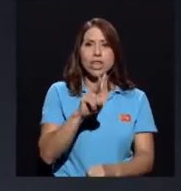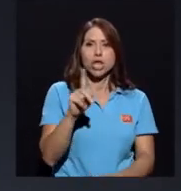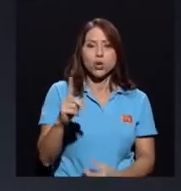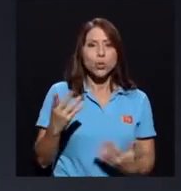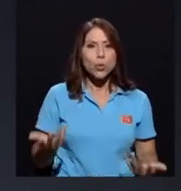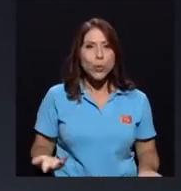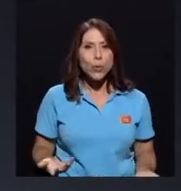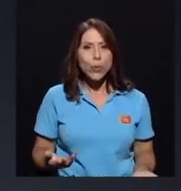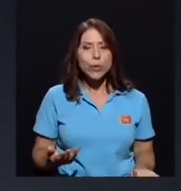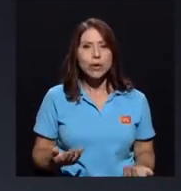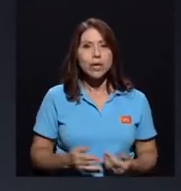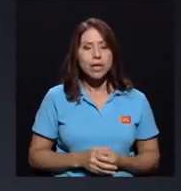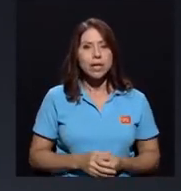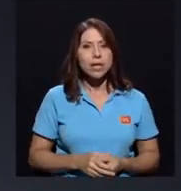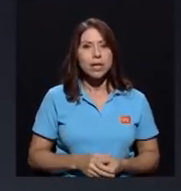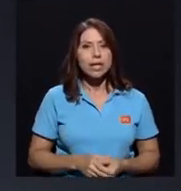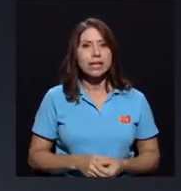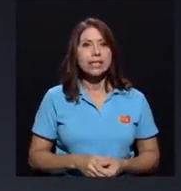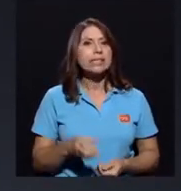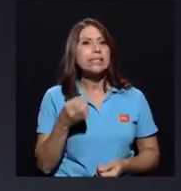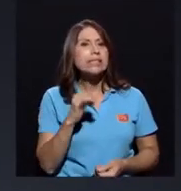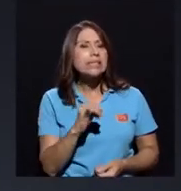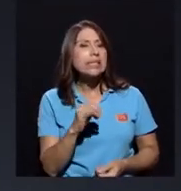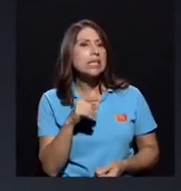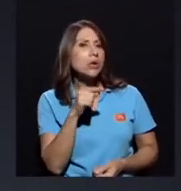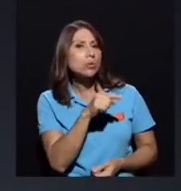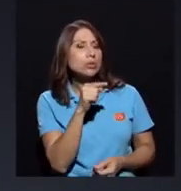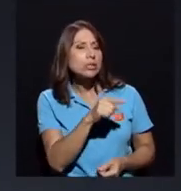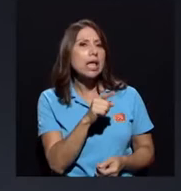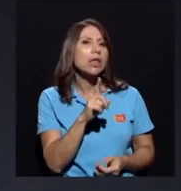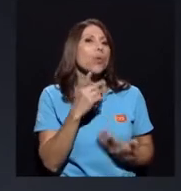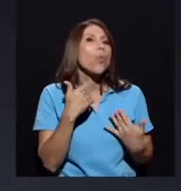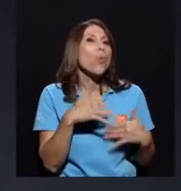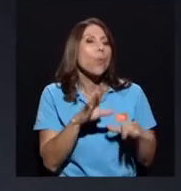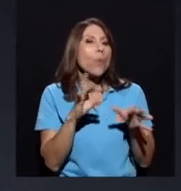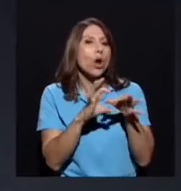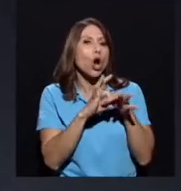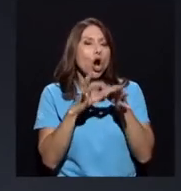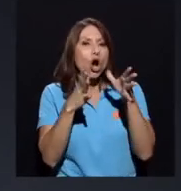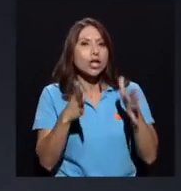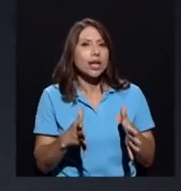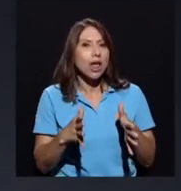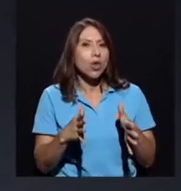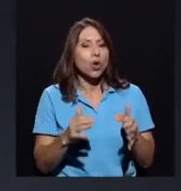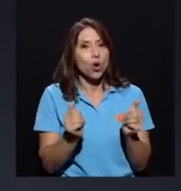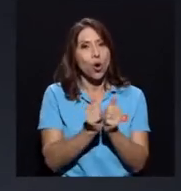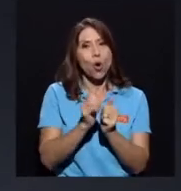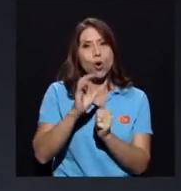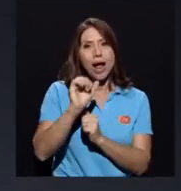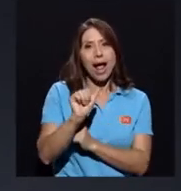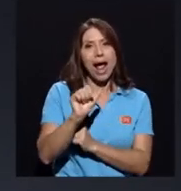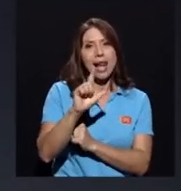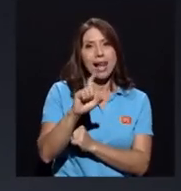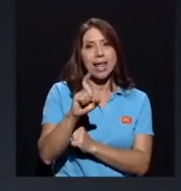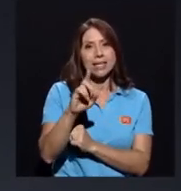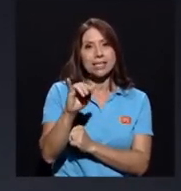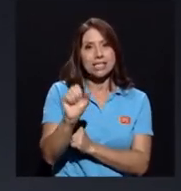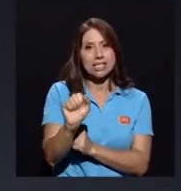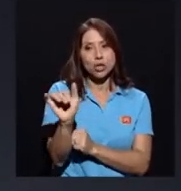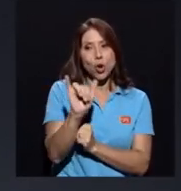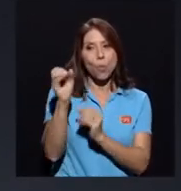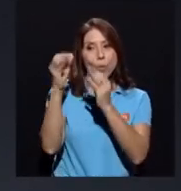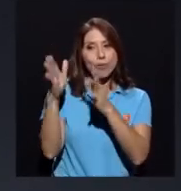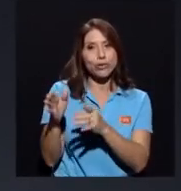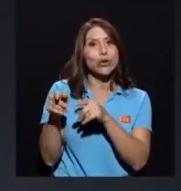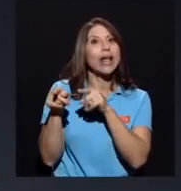si te hubiera tocado ser el coordinador cuando un alexis como profesor donald xxi se